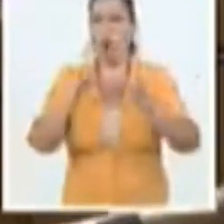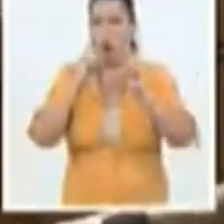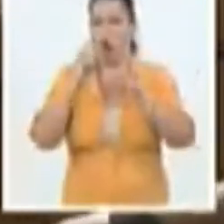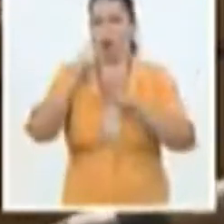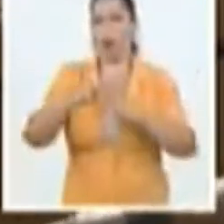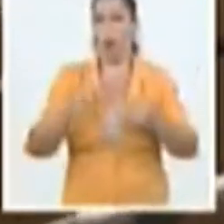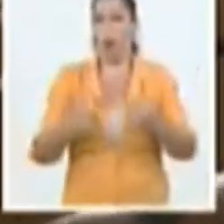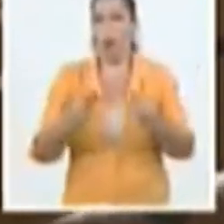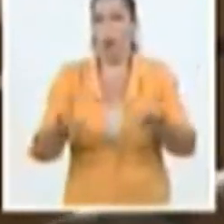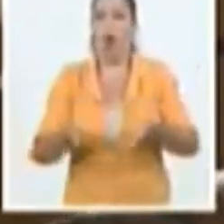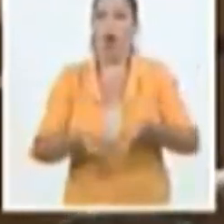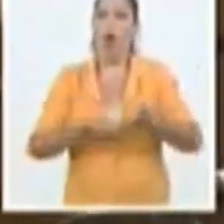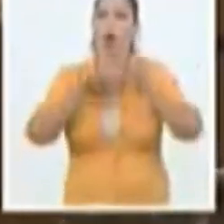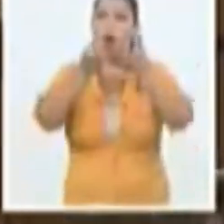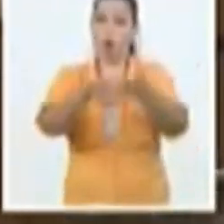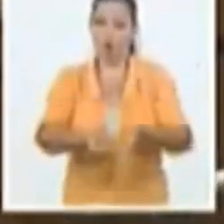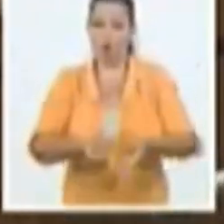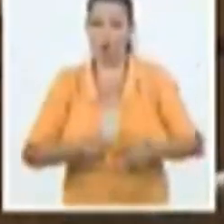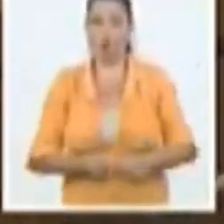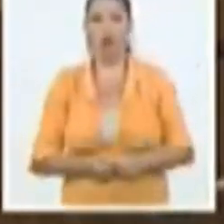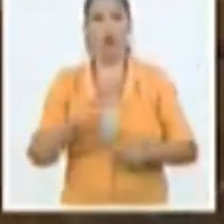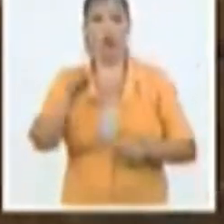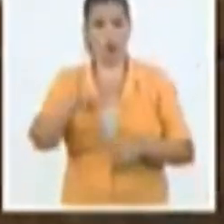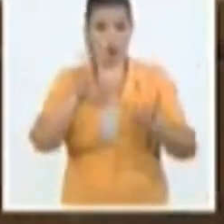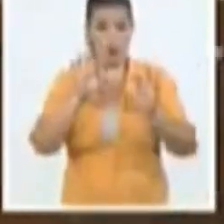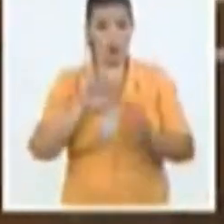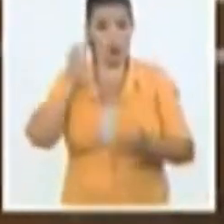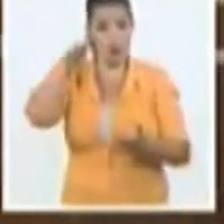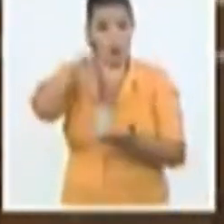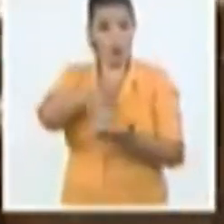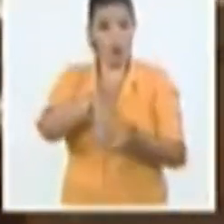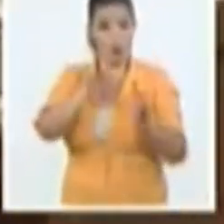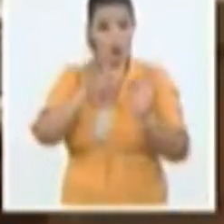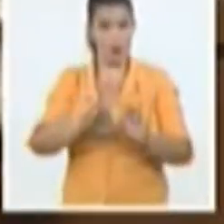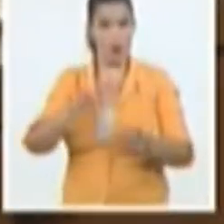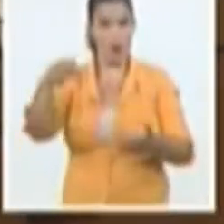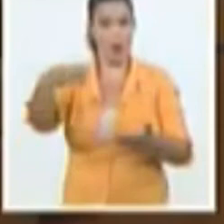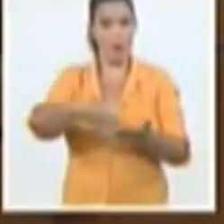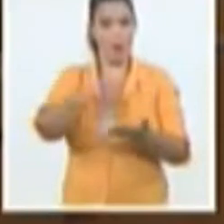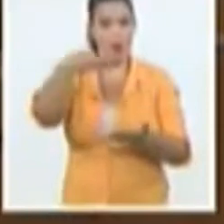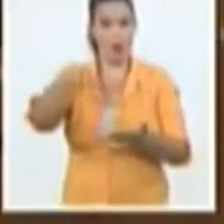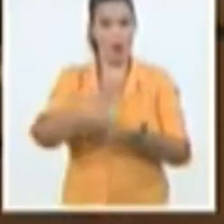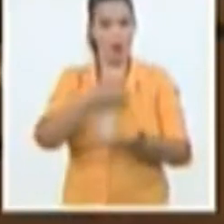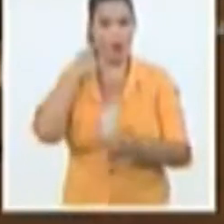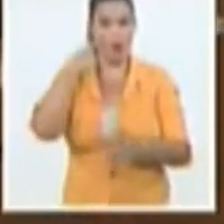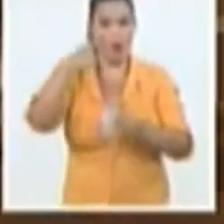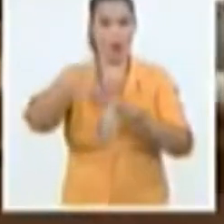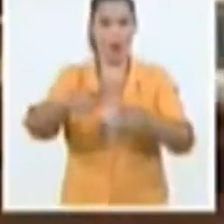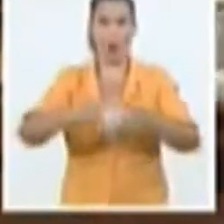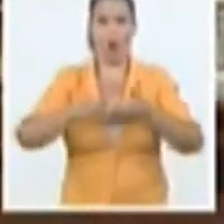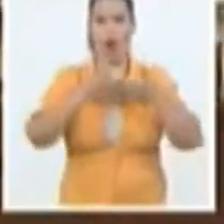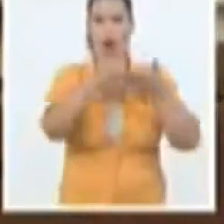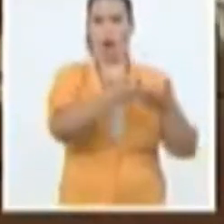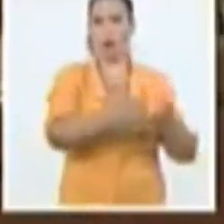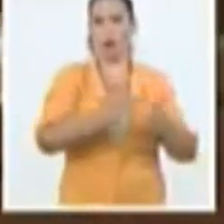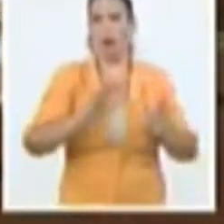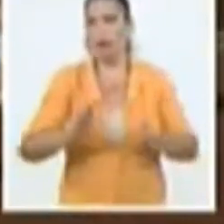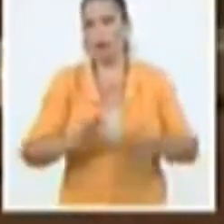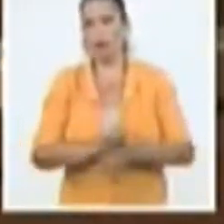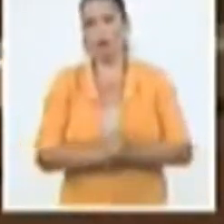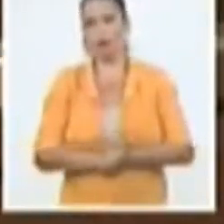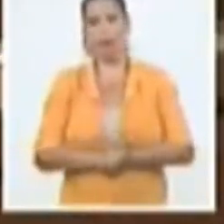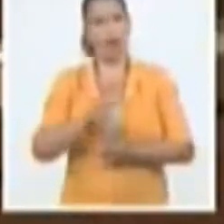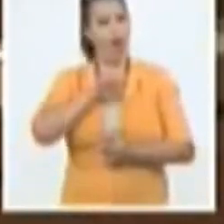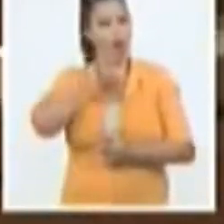días de Miami como si la manifestación fuera a desarrollarse en esa ciudad. Cambio de régimen, derrocamiento